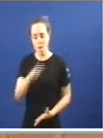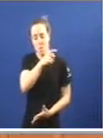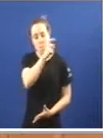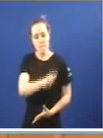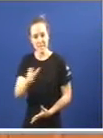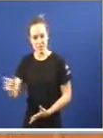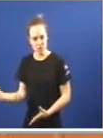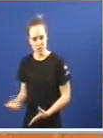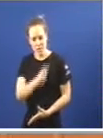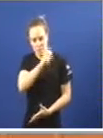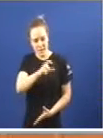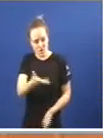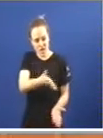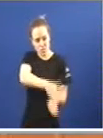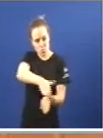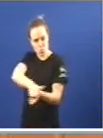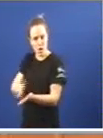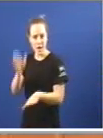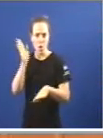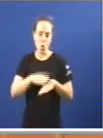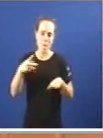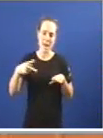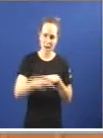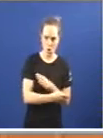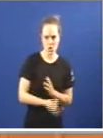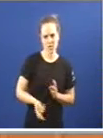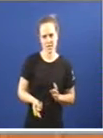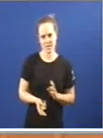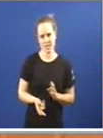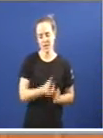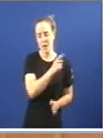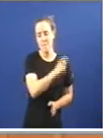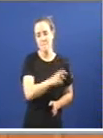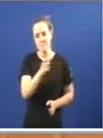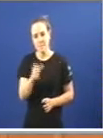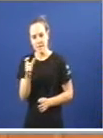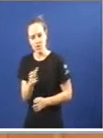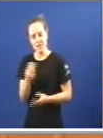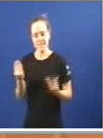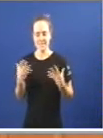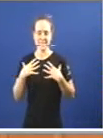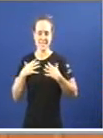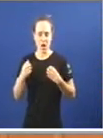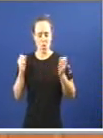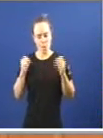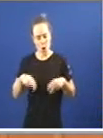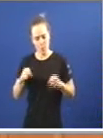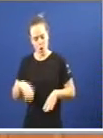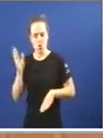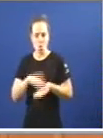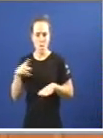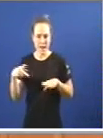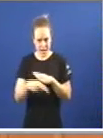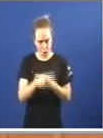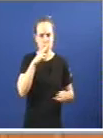que mueren por culpa de los recortes esas personas que siempre ahora su situación de salud por culpa dos recortes también no